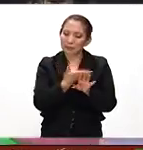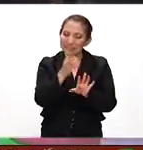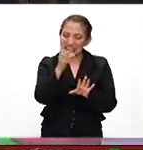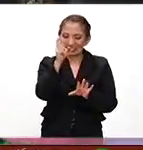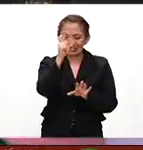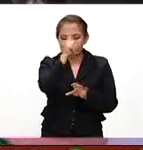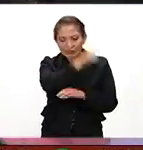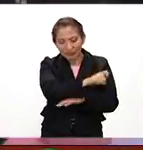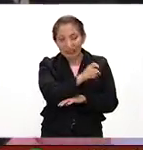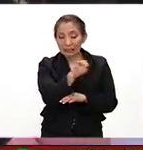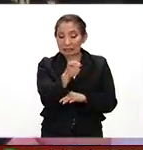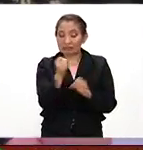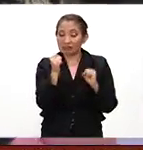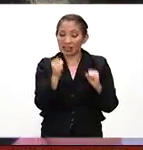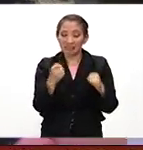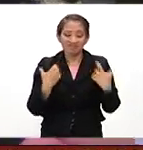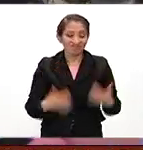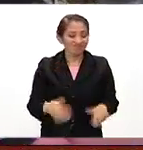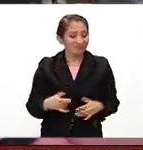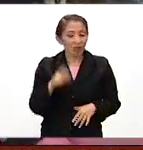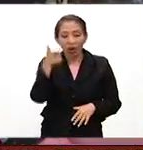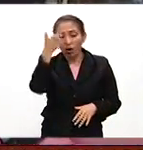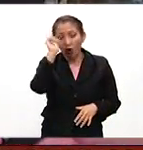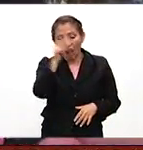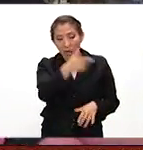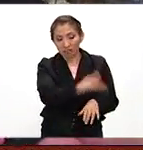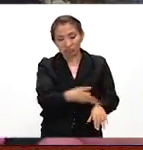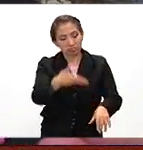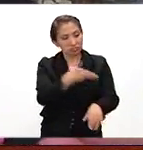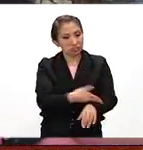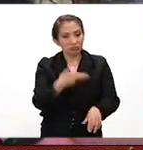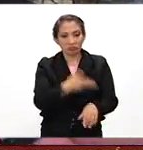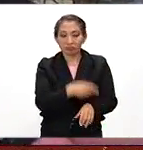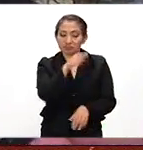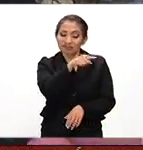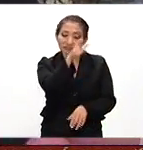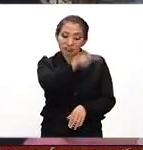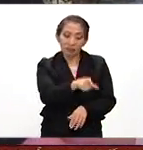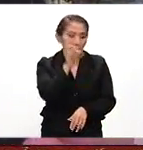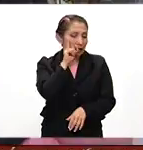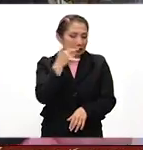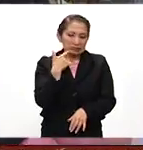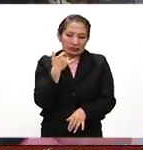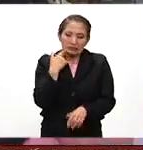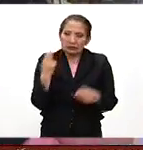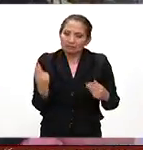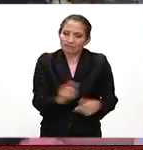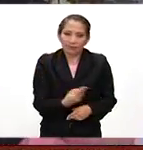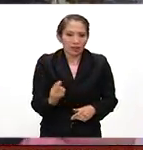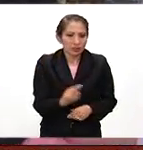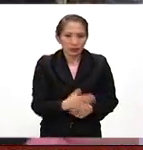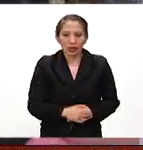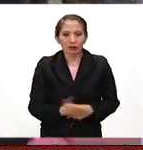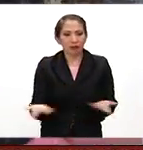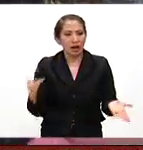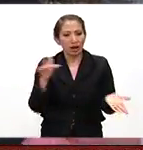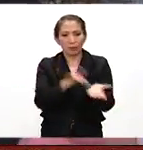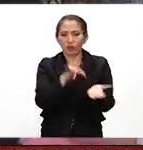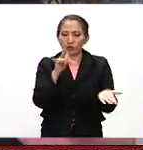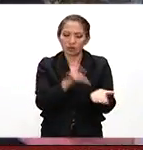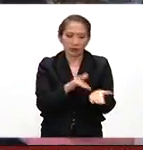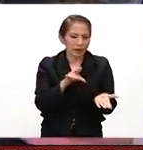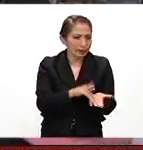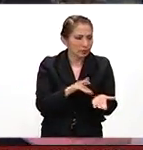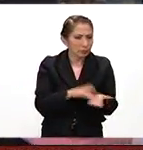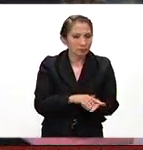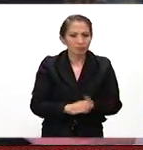dura y muy fuerte, esperamos se resuelva y pues ella está haciendo todo lo necesario, apoyándola,